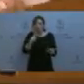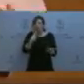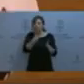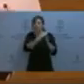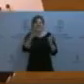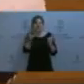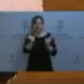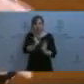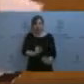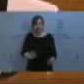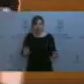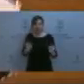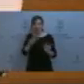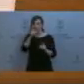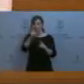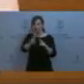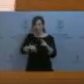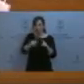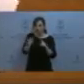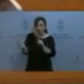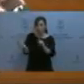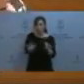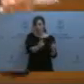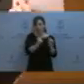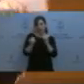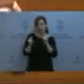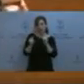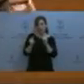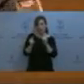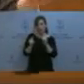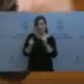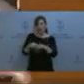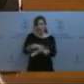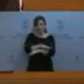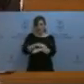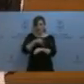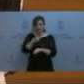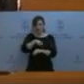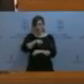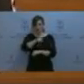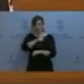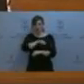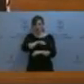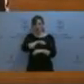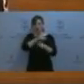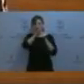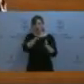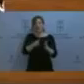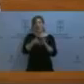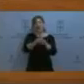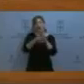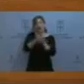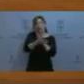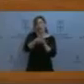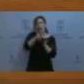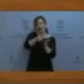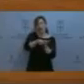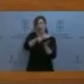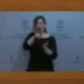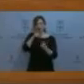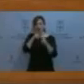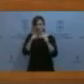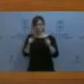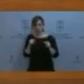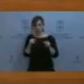No descarto a que el próximo debate del Estado de la Nación tenga usted alardes en Bable o en Llingua. Pero es que,